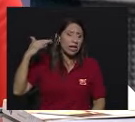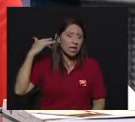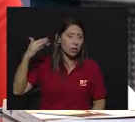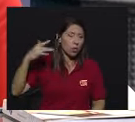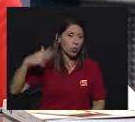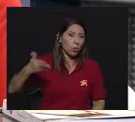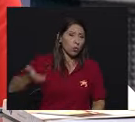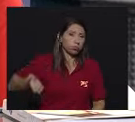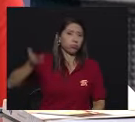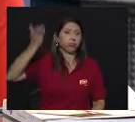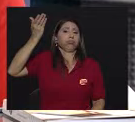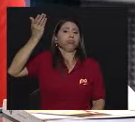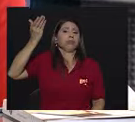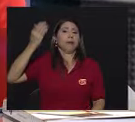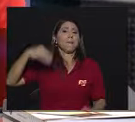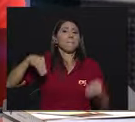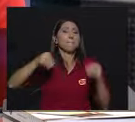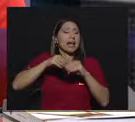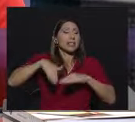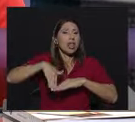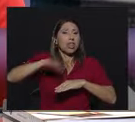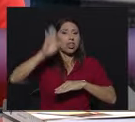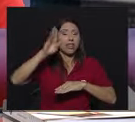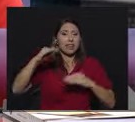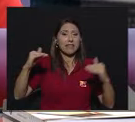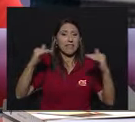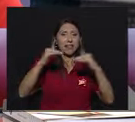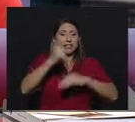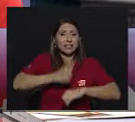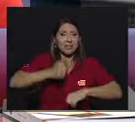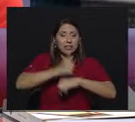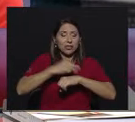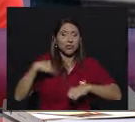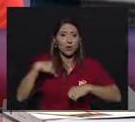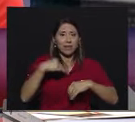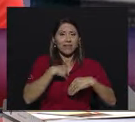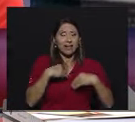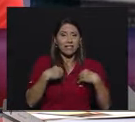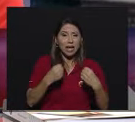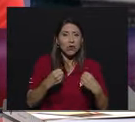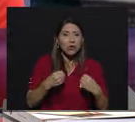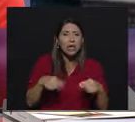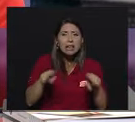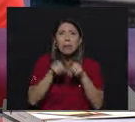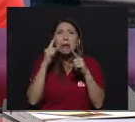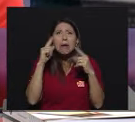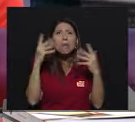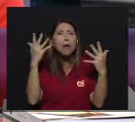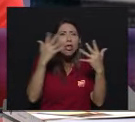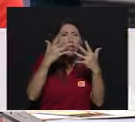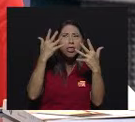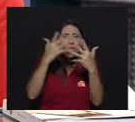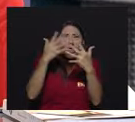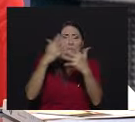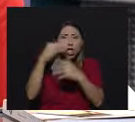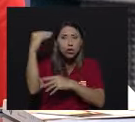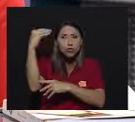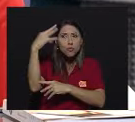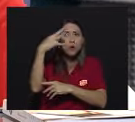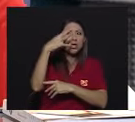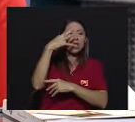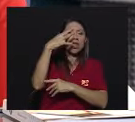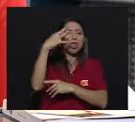de los niveles establecidos por el Ministerio de Salud, baja luminosidad, ¿verdad? Y todo eso implica